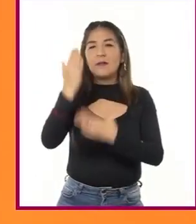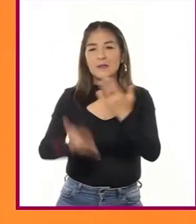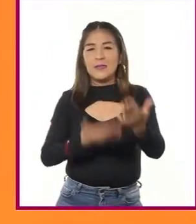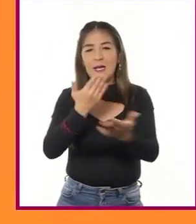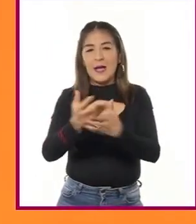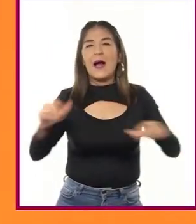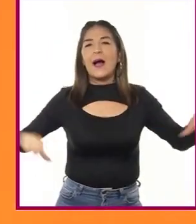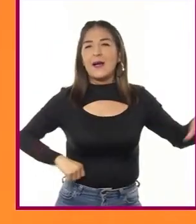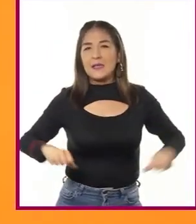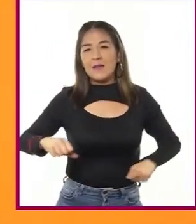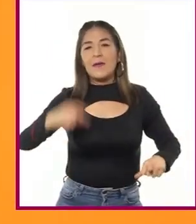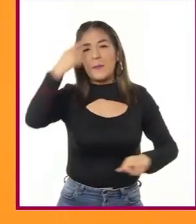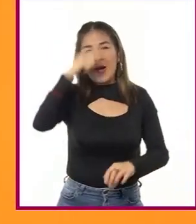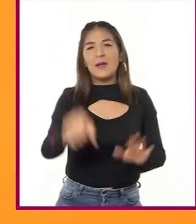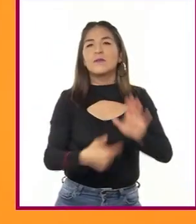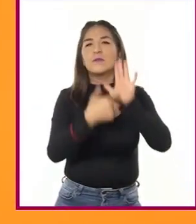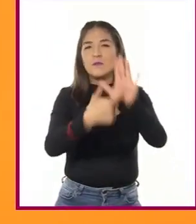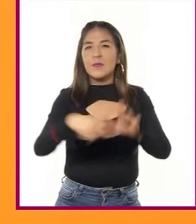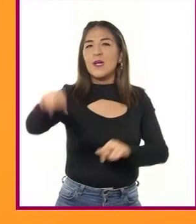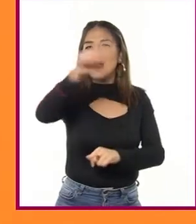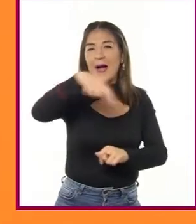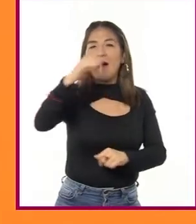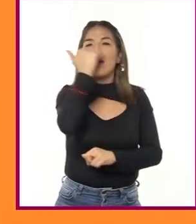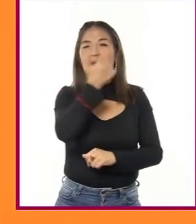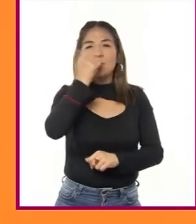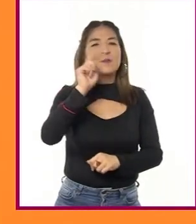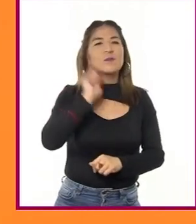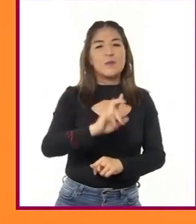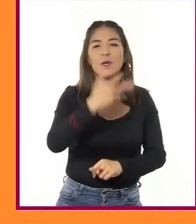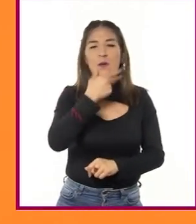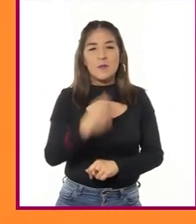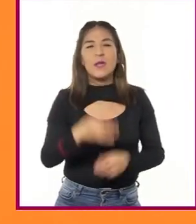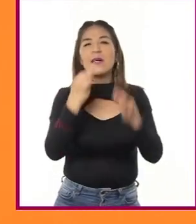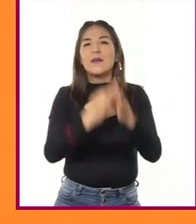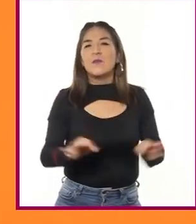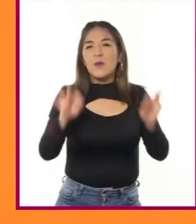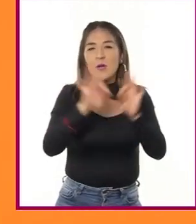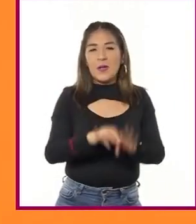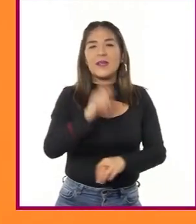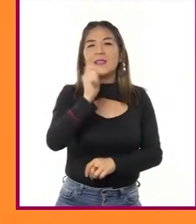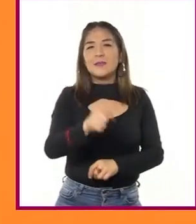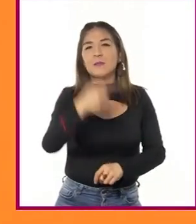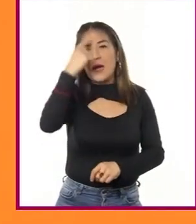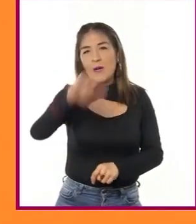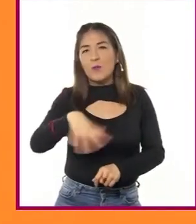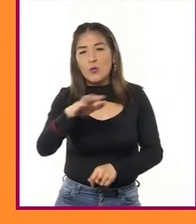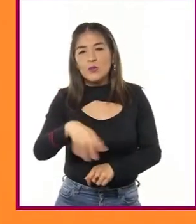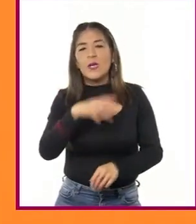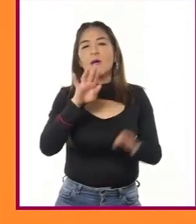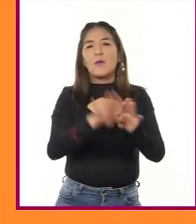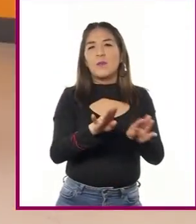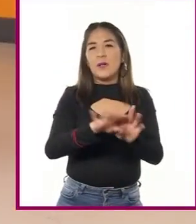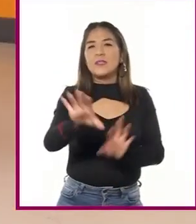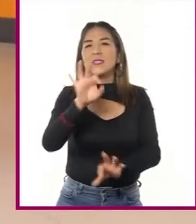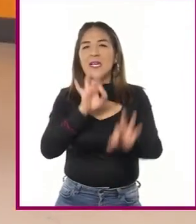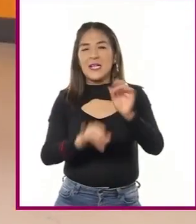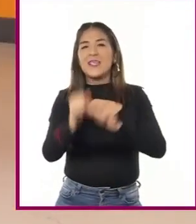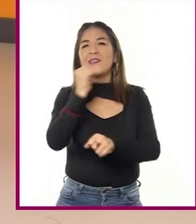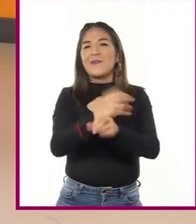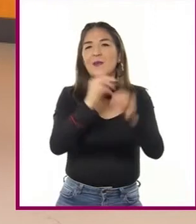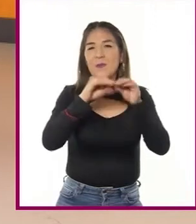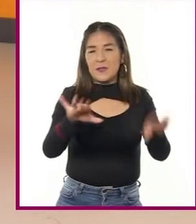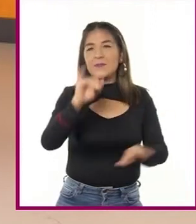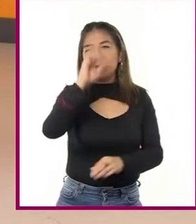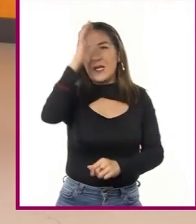una actividad para mostrarle a las alumnas y los alumnos lo importante que es la búsqueda y selección de información. De